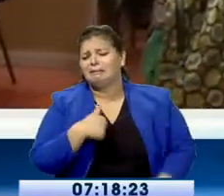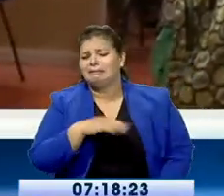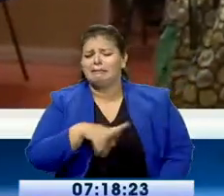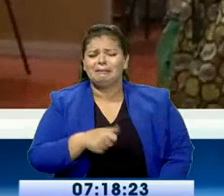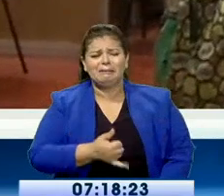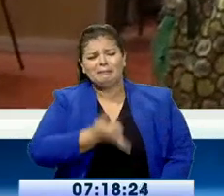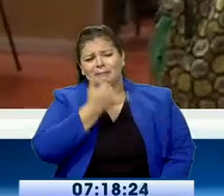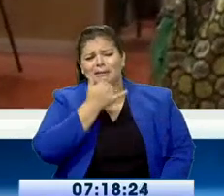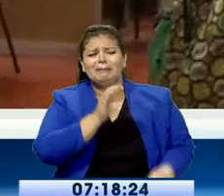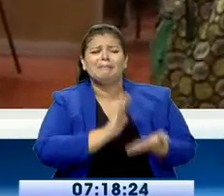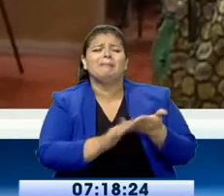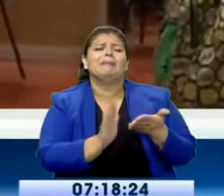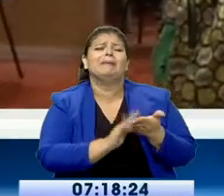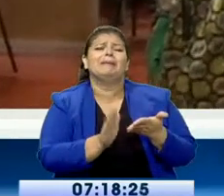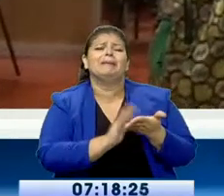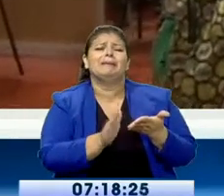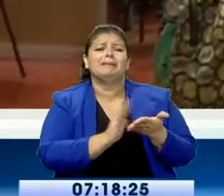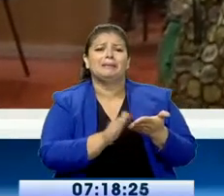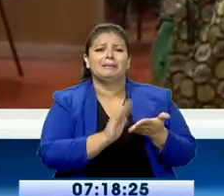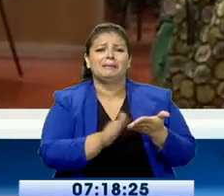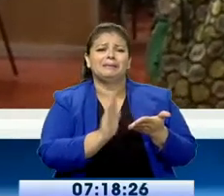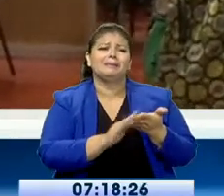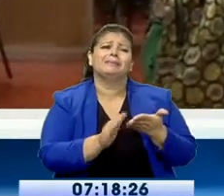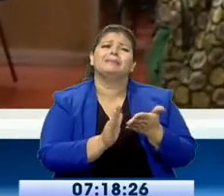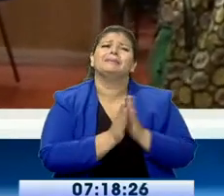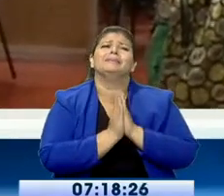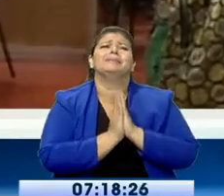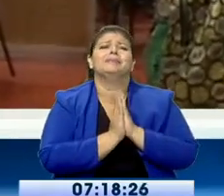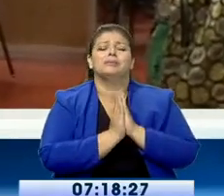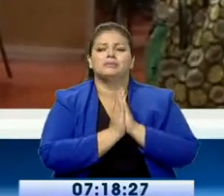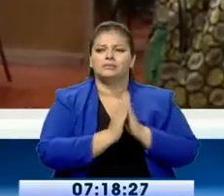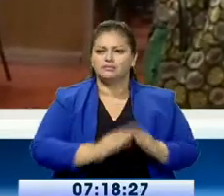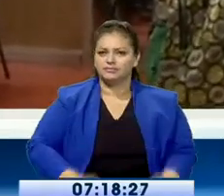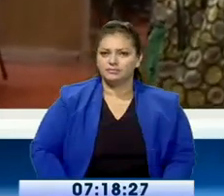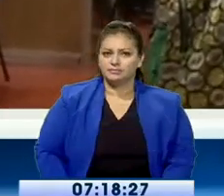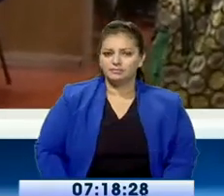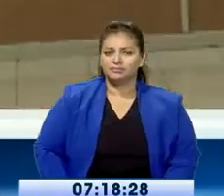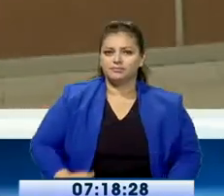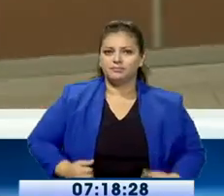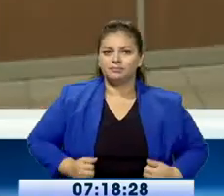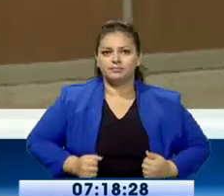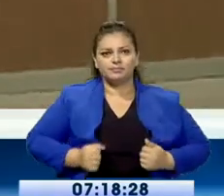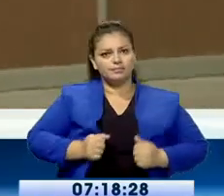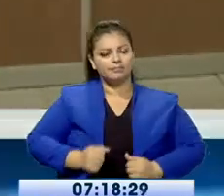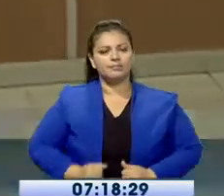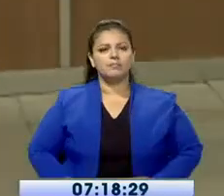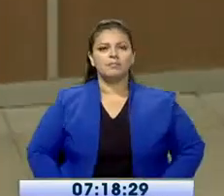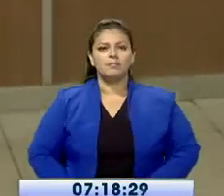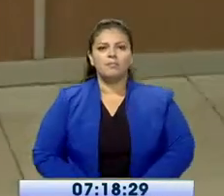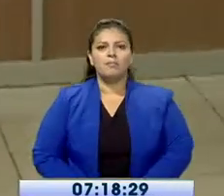prisión no volverán a crear problemas a otros ciudadanos. Informó José Morales.